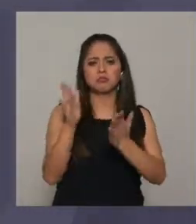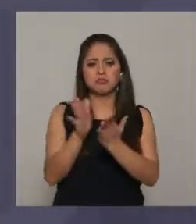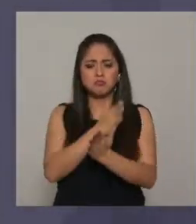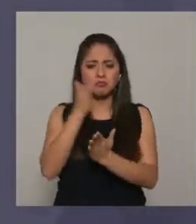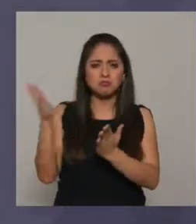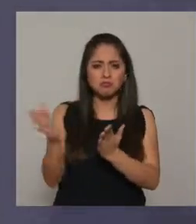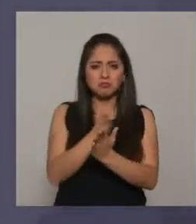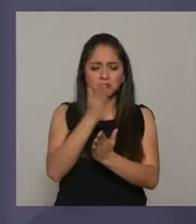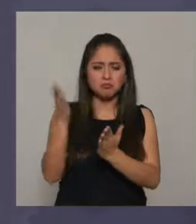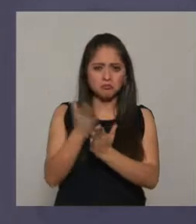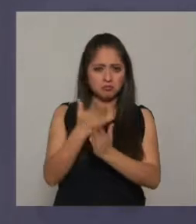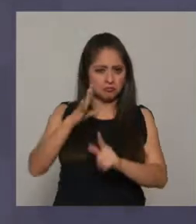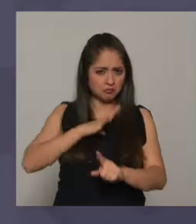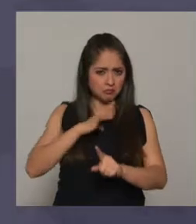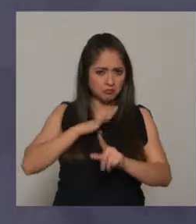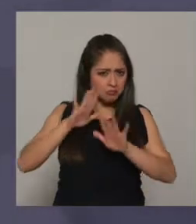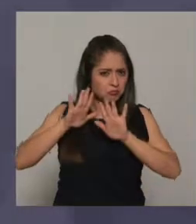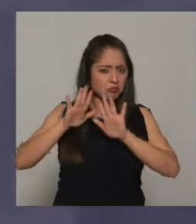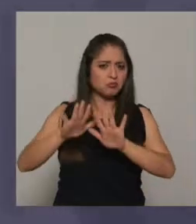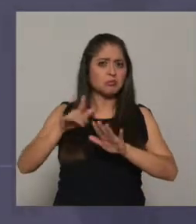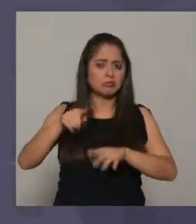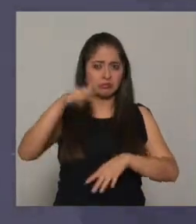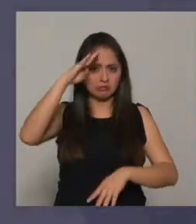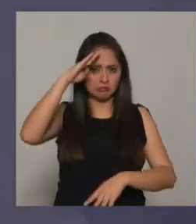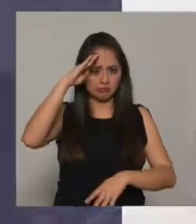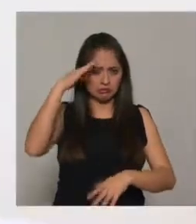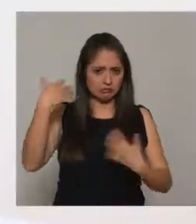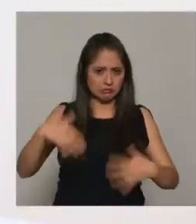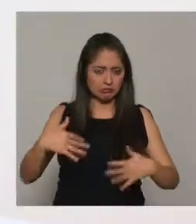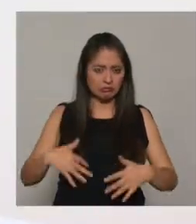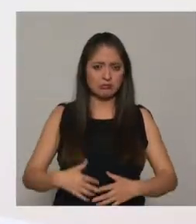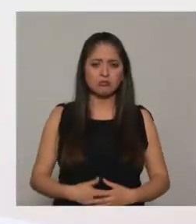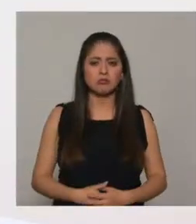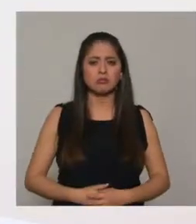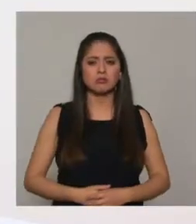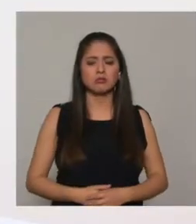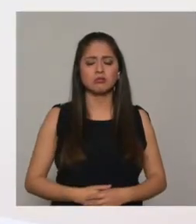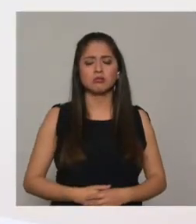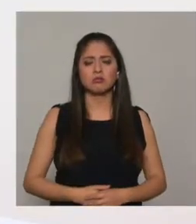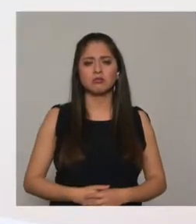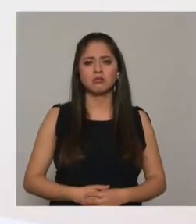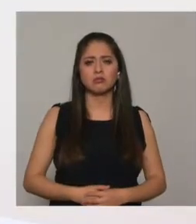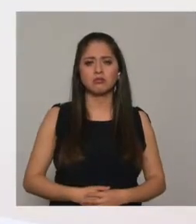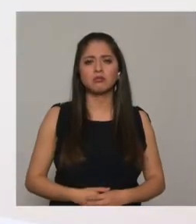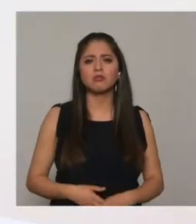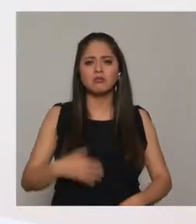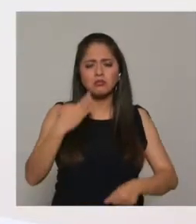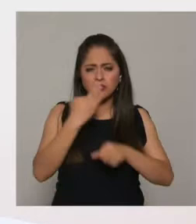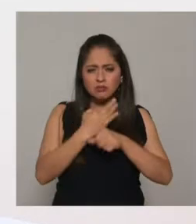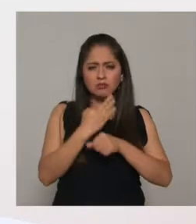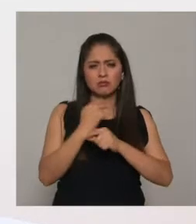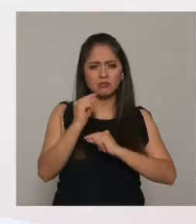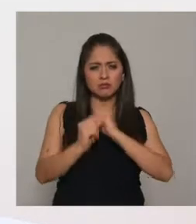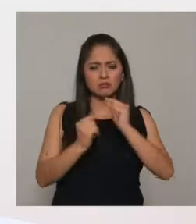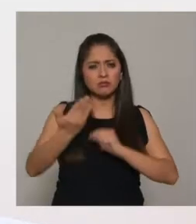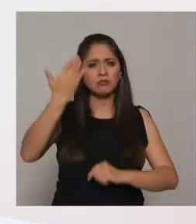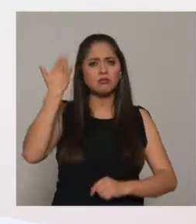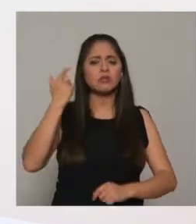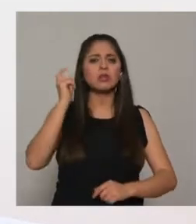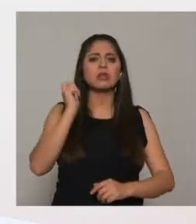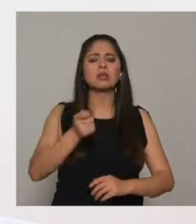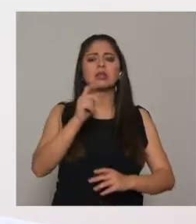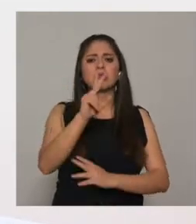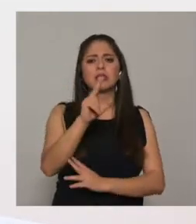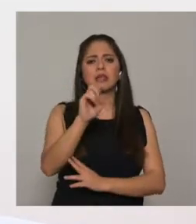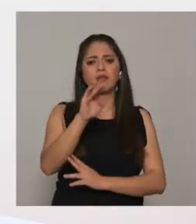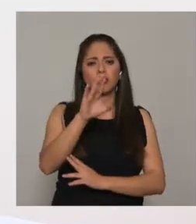los libros que tienen, porque son bastantes. Mira, esto estamos empezando. Fue una reforma de la ley del notariado que